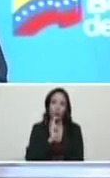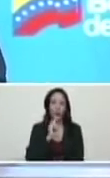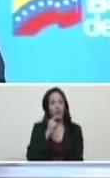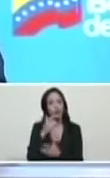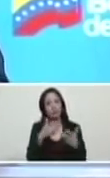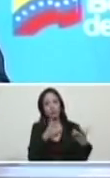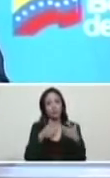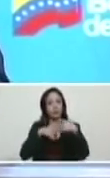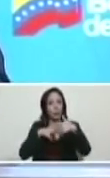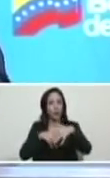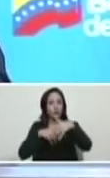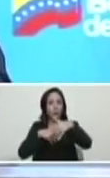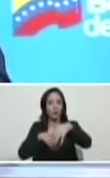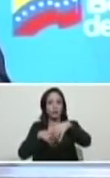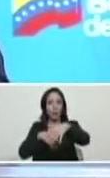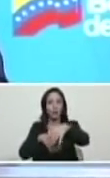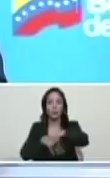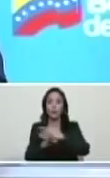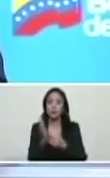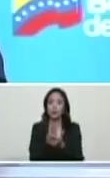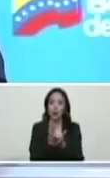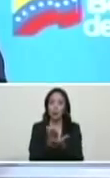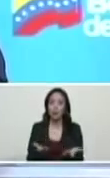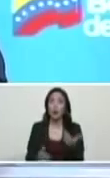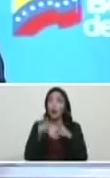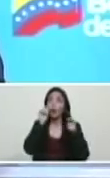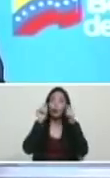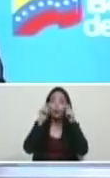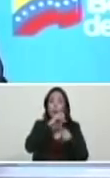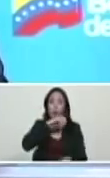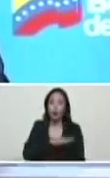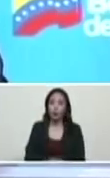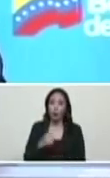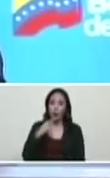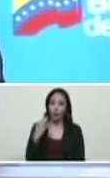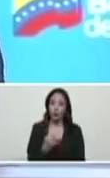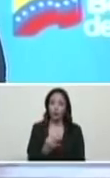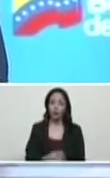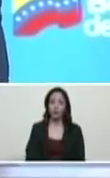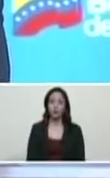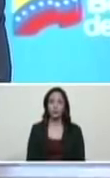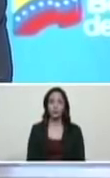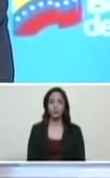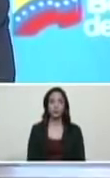ejércitos. El turismo histórico, compañera Estela Lugo,